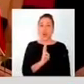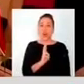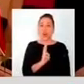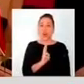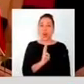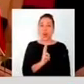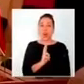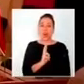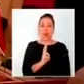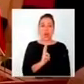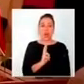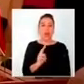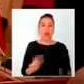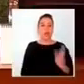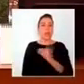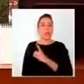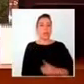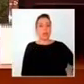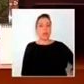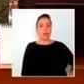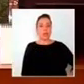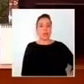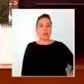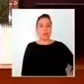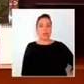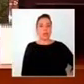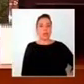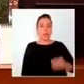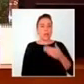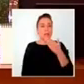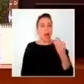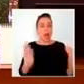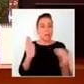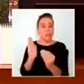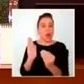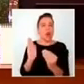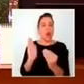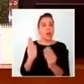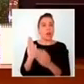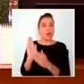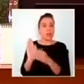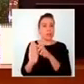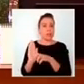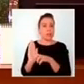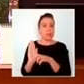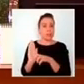Señor diputado, perdón, que usted esté inscrito para hablar a favor de este proyecto.